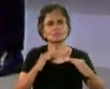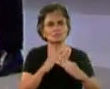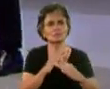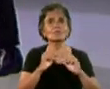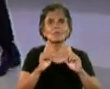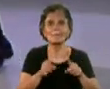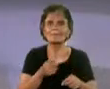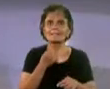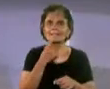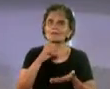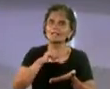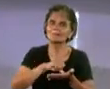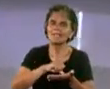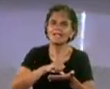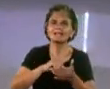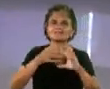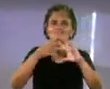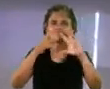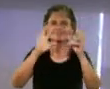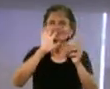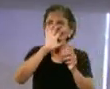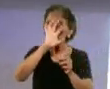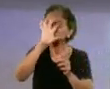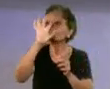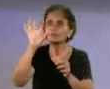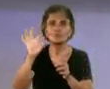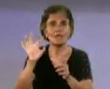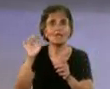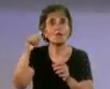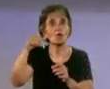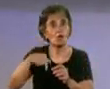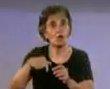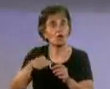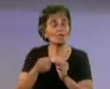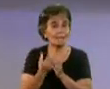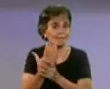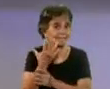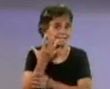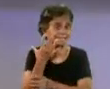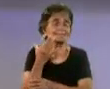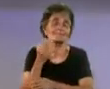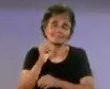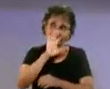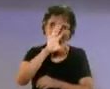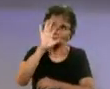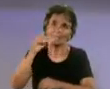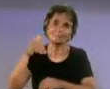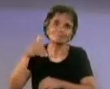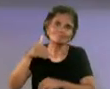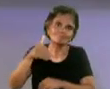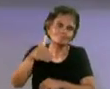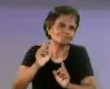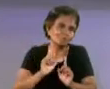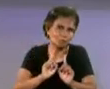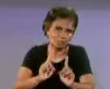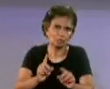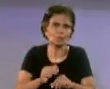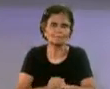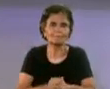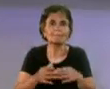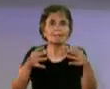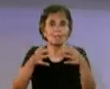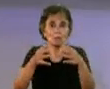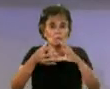en la ciudad de San Luis. Amaneció nublado en el día de hoy, se va a extender la nubosidad a lo largo de los próximos días y atención que según la red de